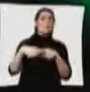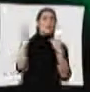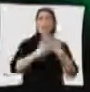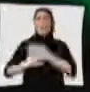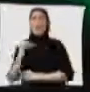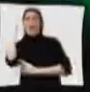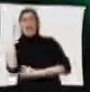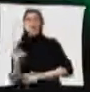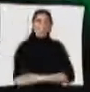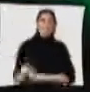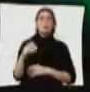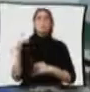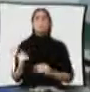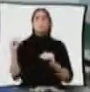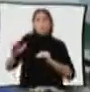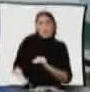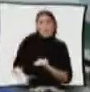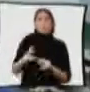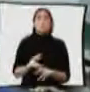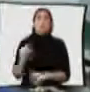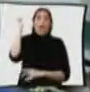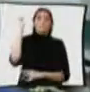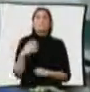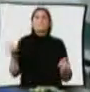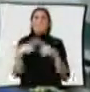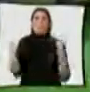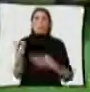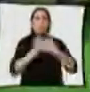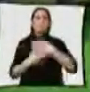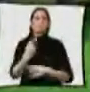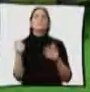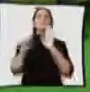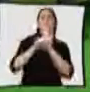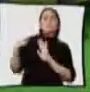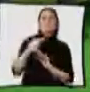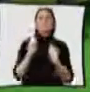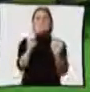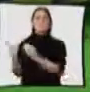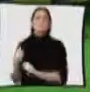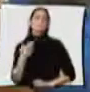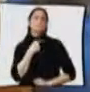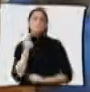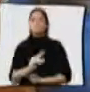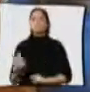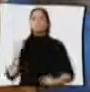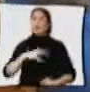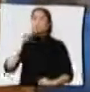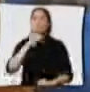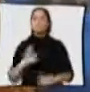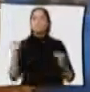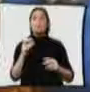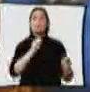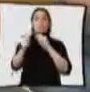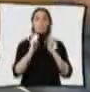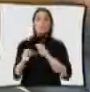seamos discapacitados, altos, bajos, pequeños o grandes, somos discapacitados. No me gusta poner etiquetas a las personas. Ya lo hemos visto,